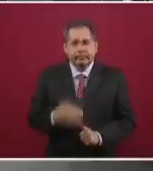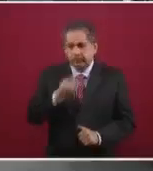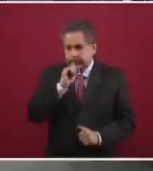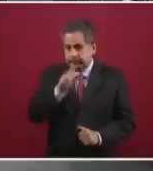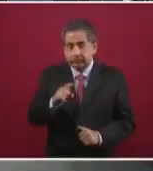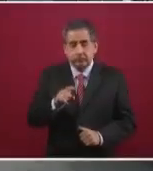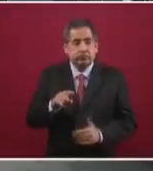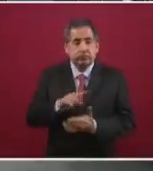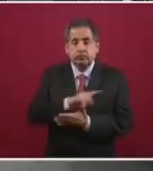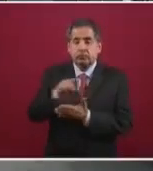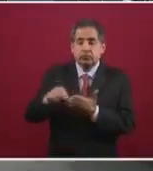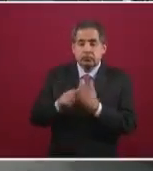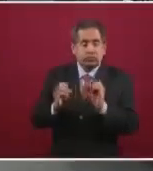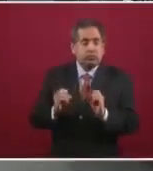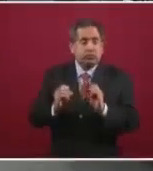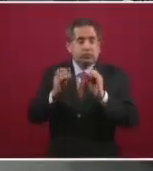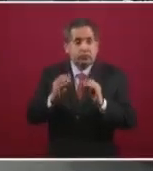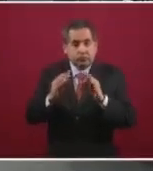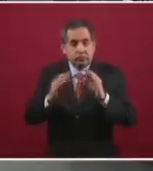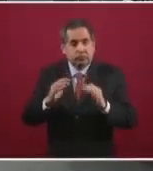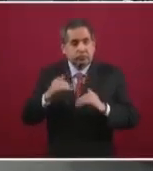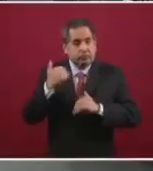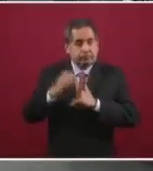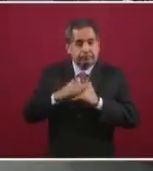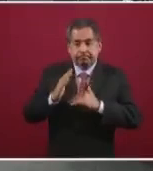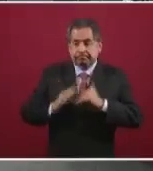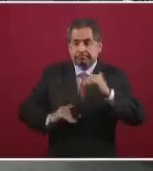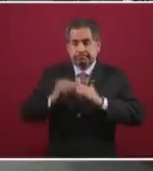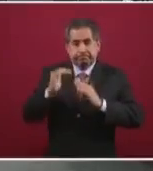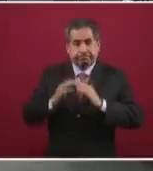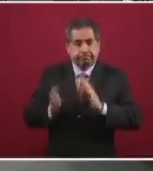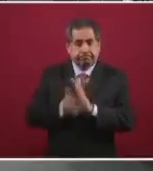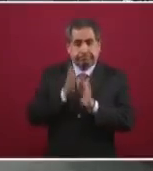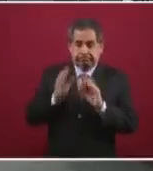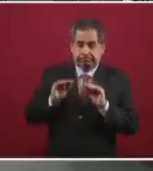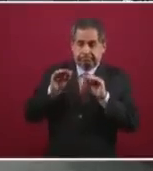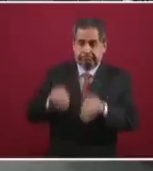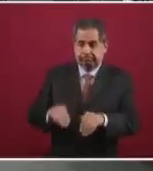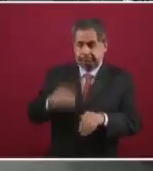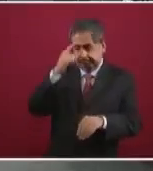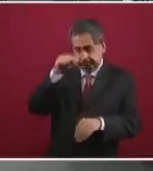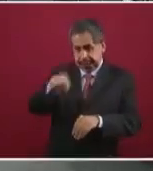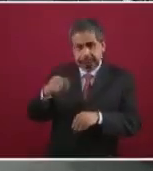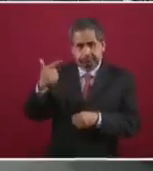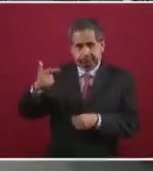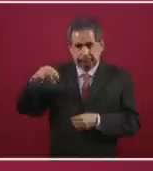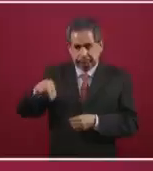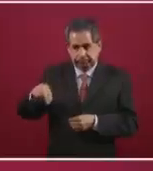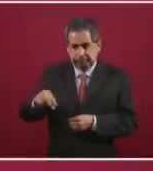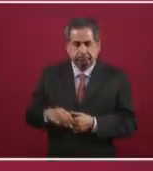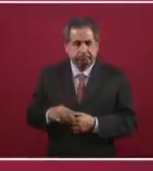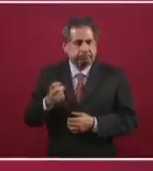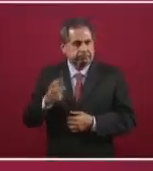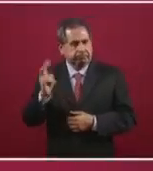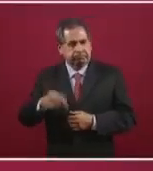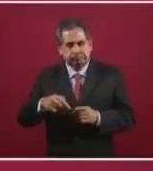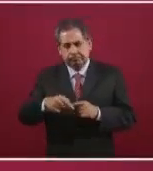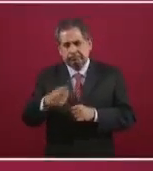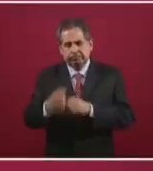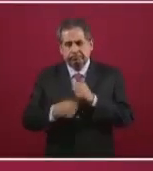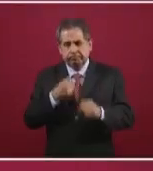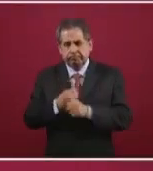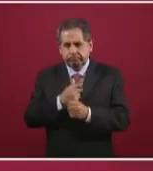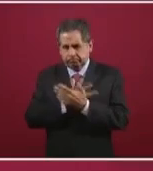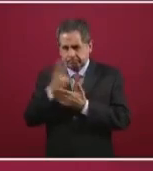las instalaciones que tenemos previsto para la Guardia Nacional, efectivamente para este año hay en